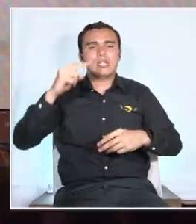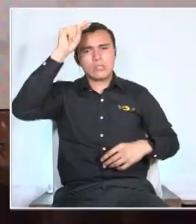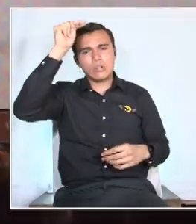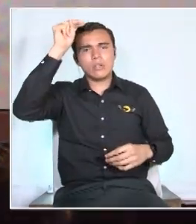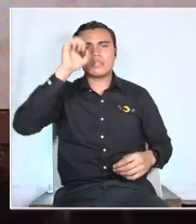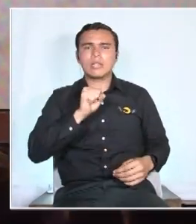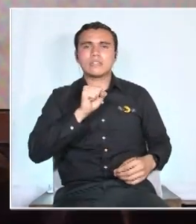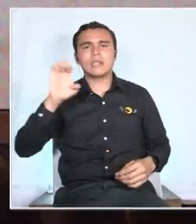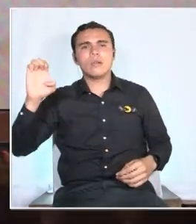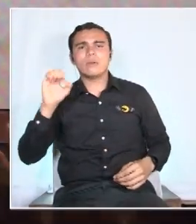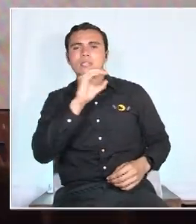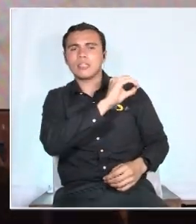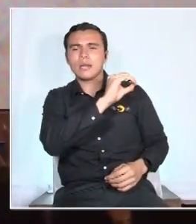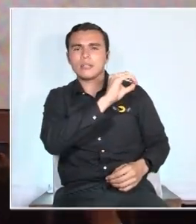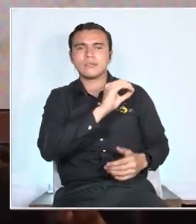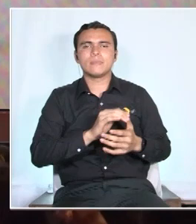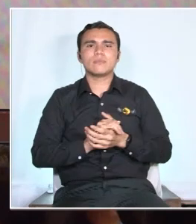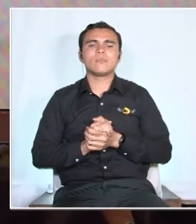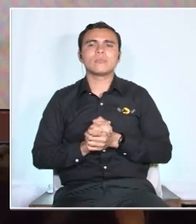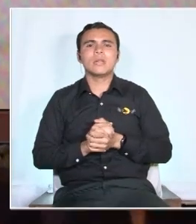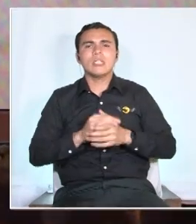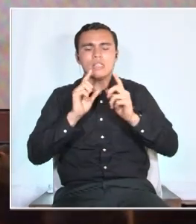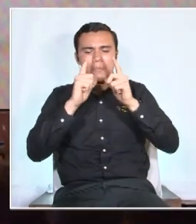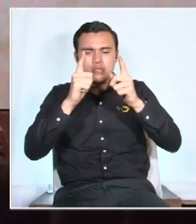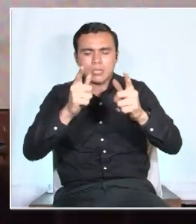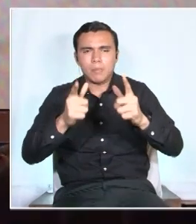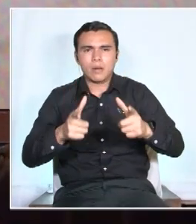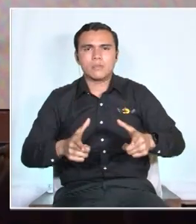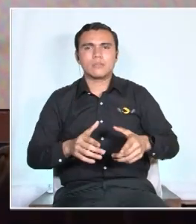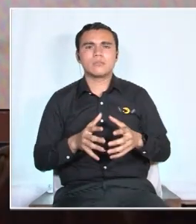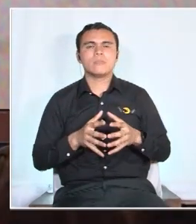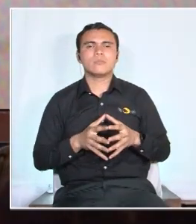al sur, al este y al oeste. Shato Rabaikia.